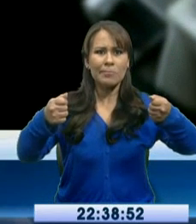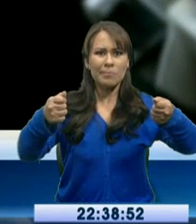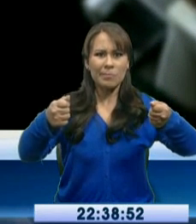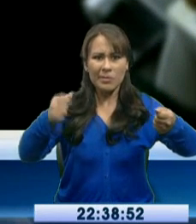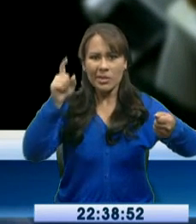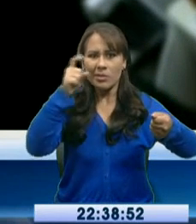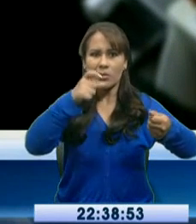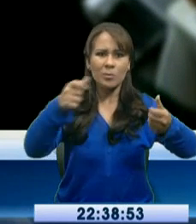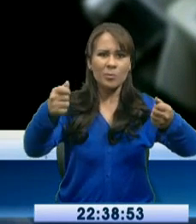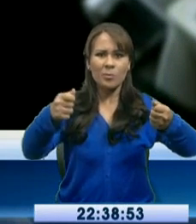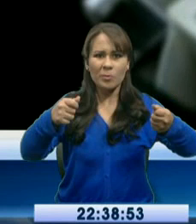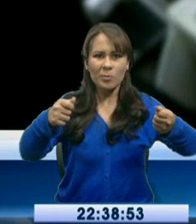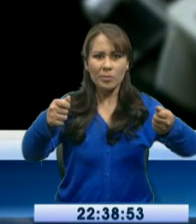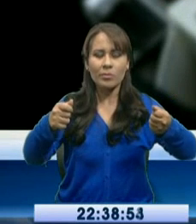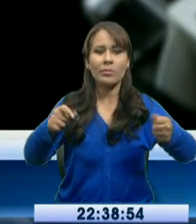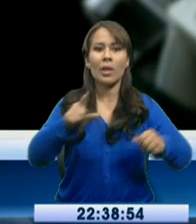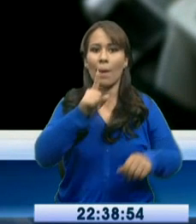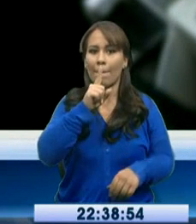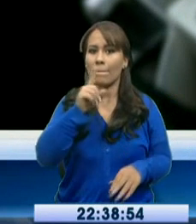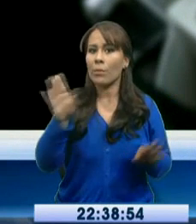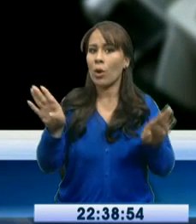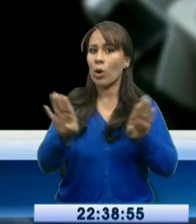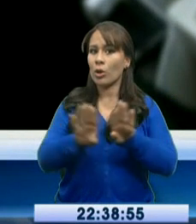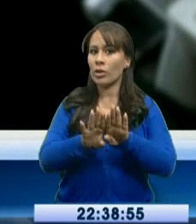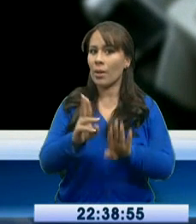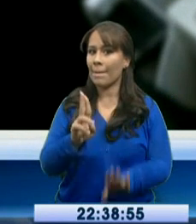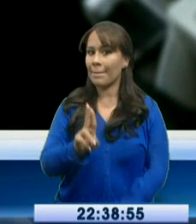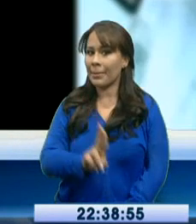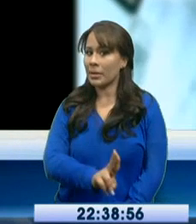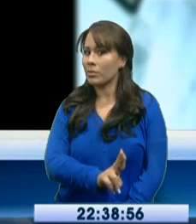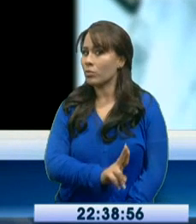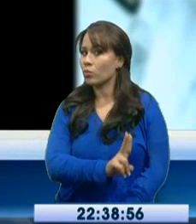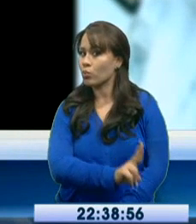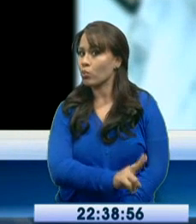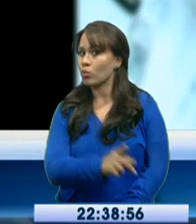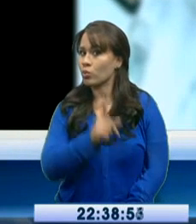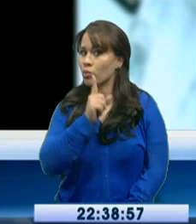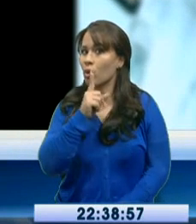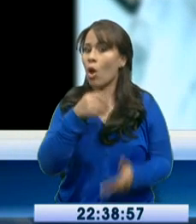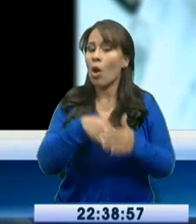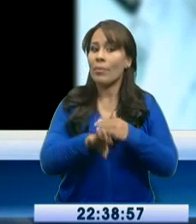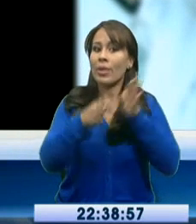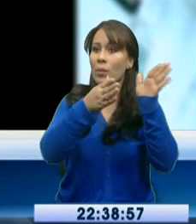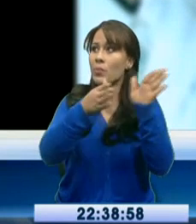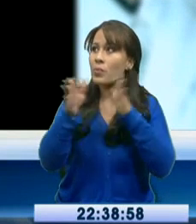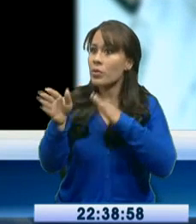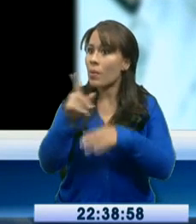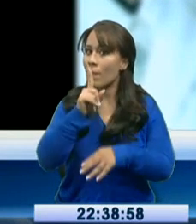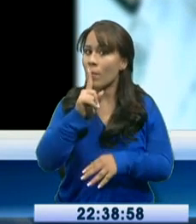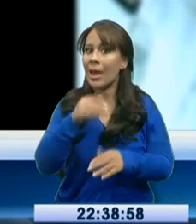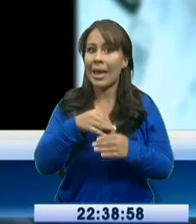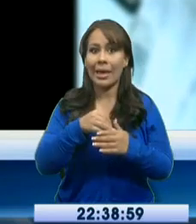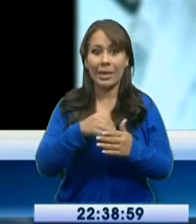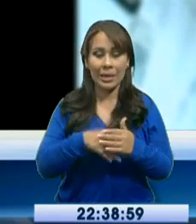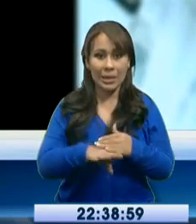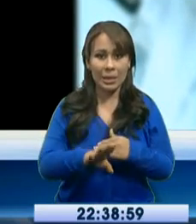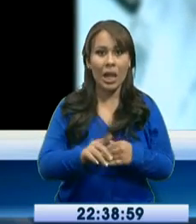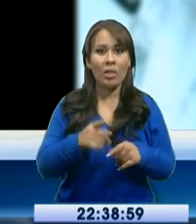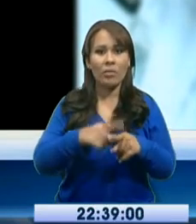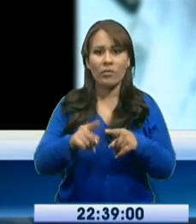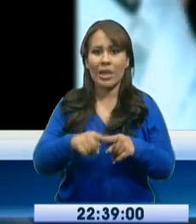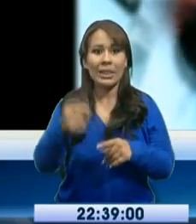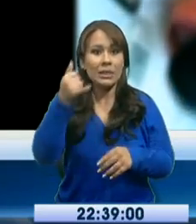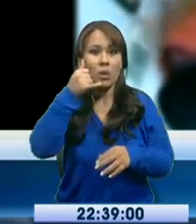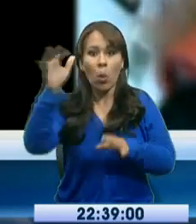como buscando. La pareja sirve de cortina y el sujeto busca cómo ingresar a la bodega. Al final lo logra y se apodera de varios